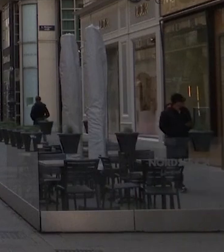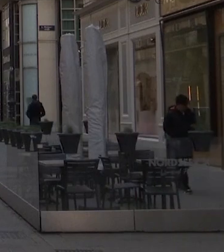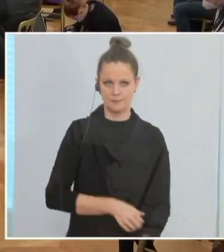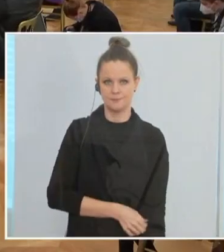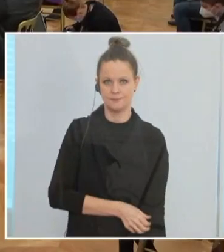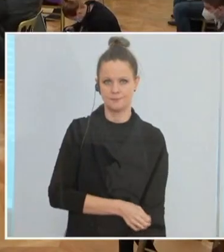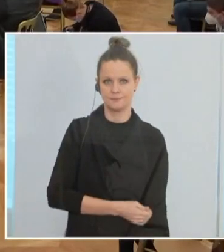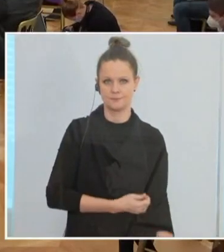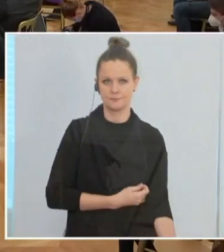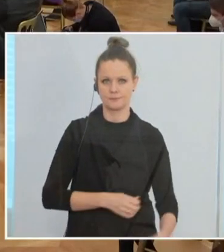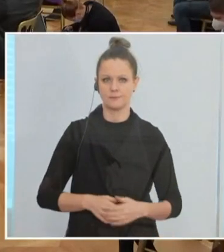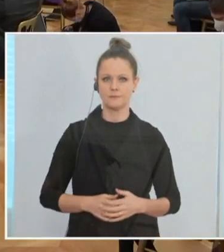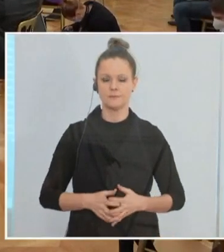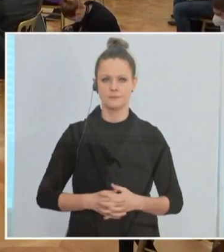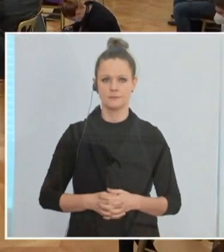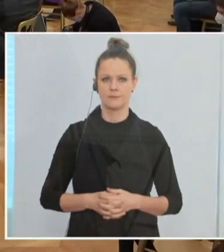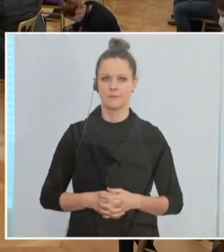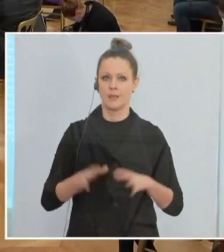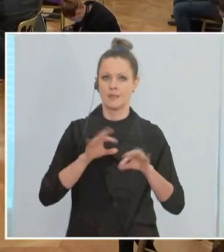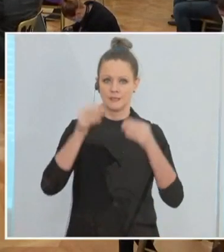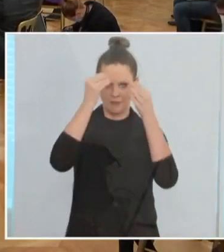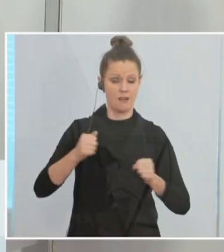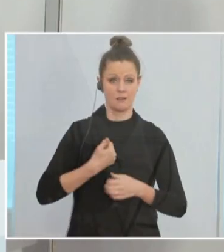de no convivientes a los 2 metros.